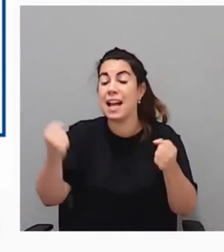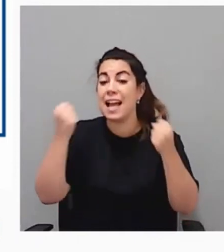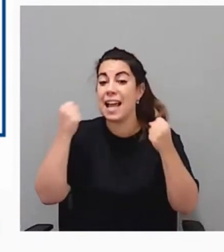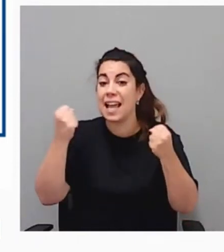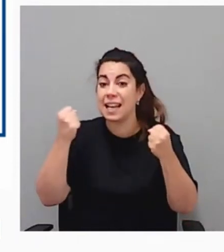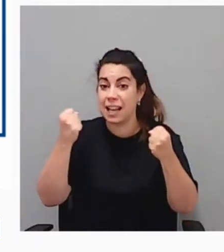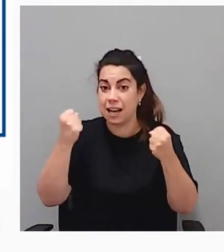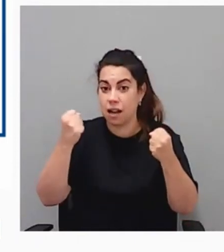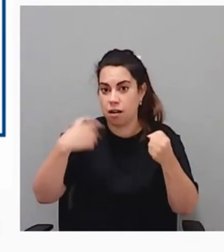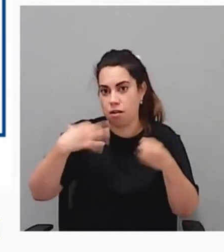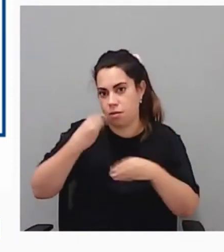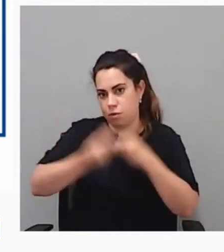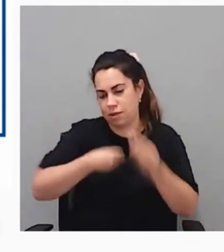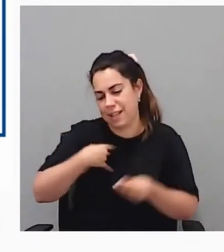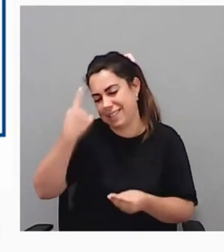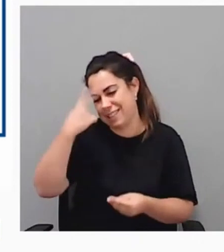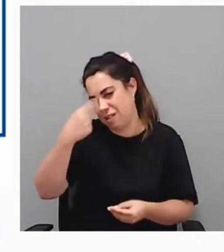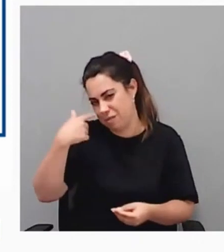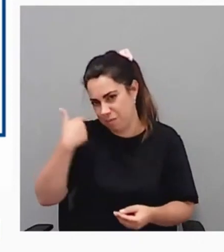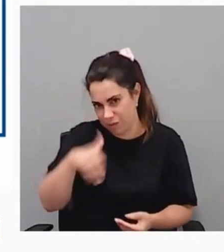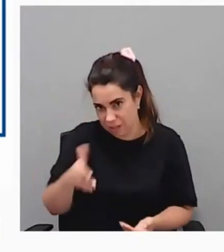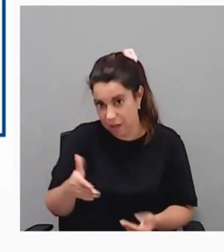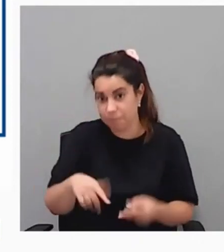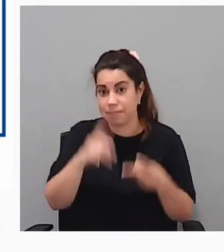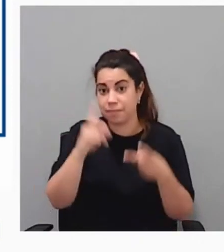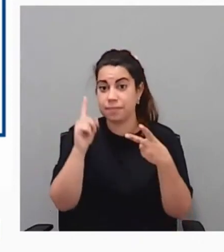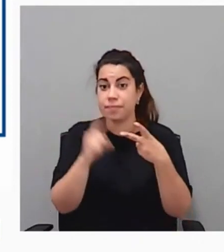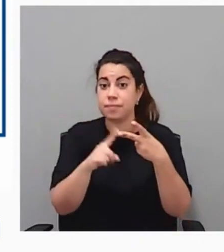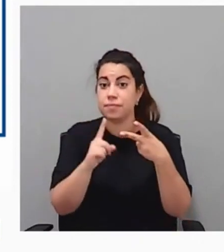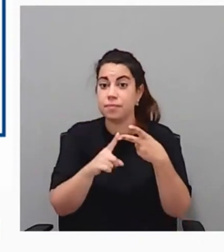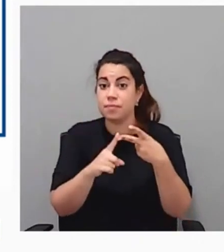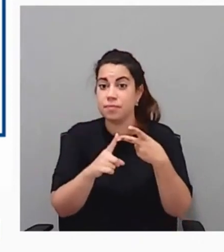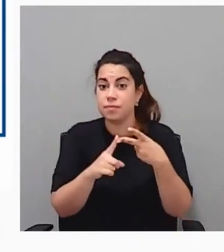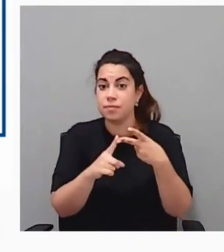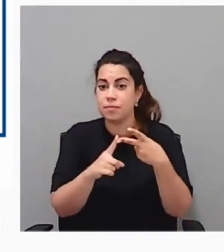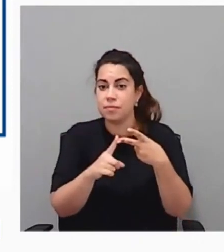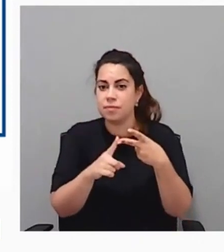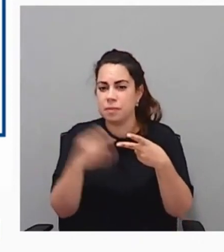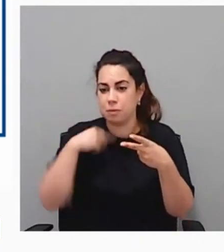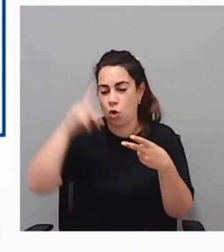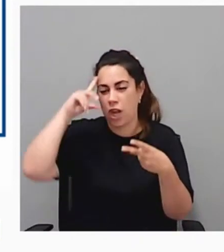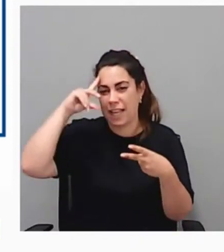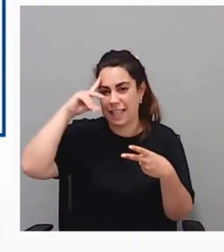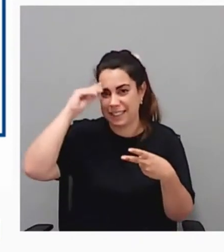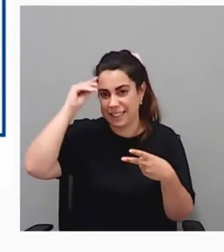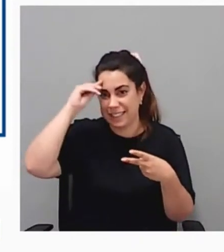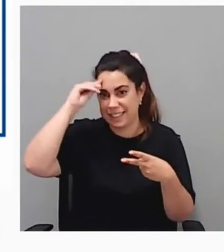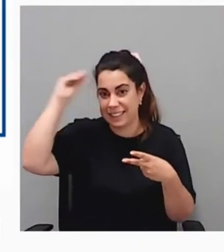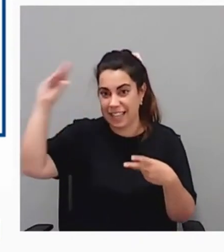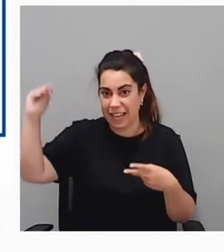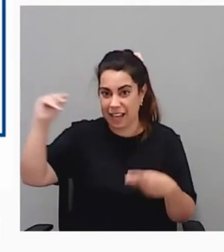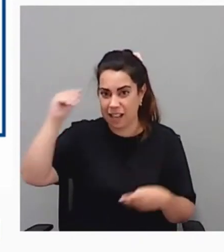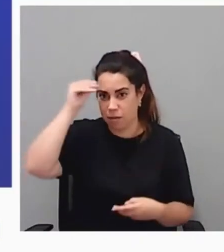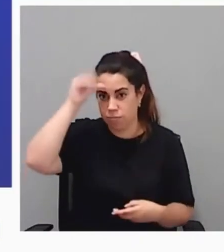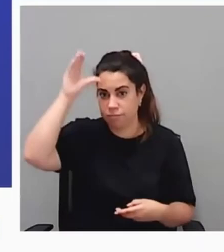hasta por el cambio climático. Y segunda cosa, la inteligencia, el uso de la información.